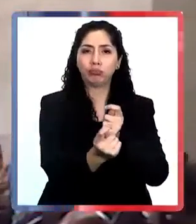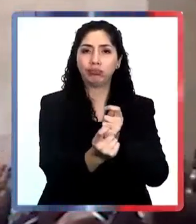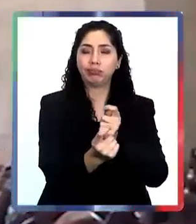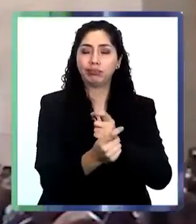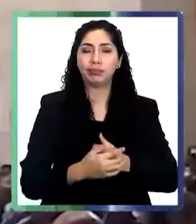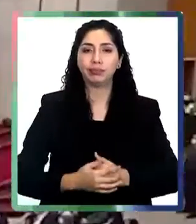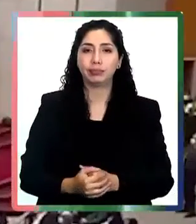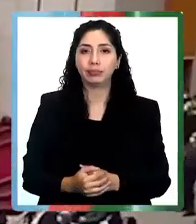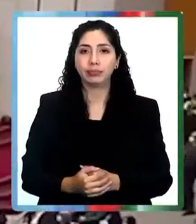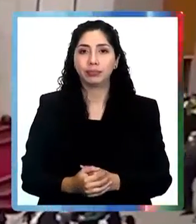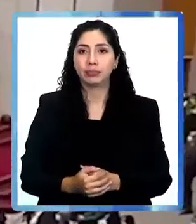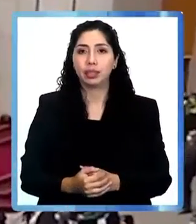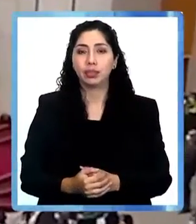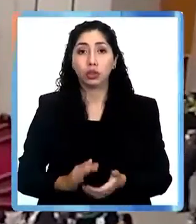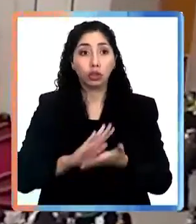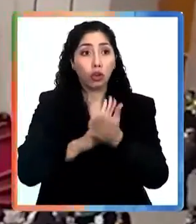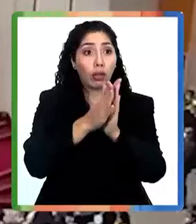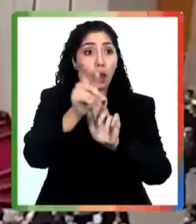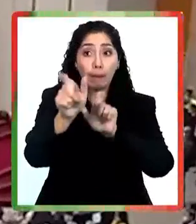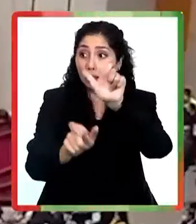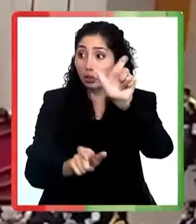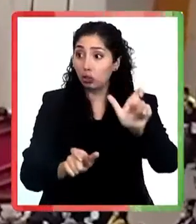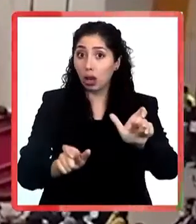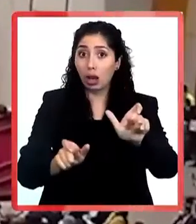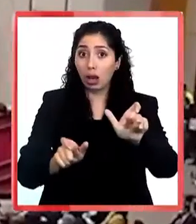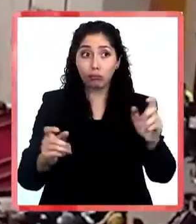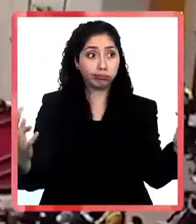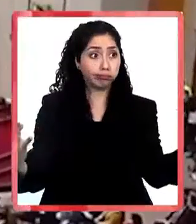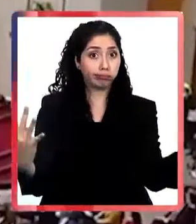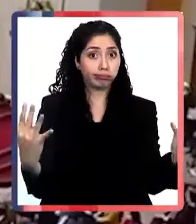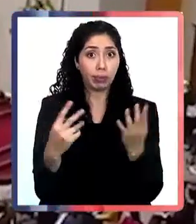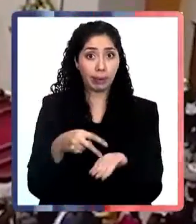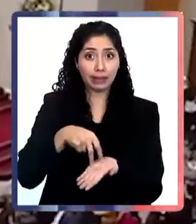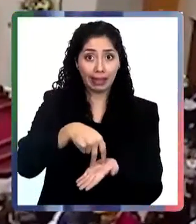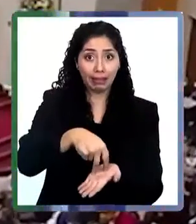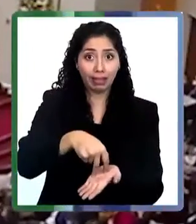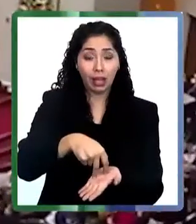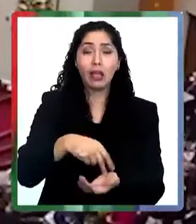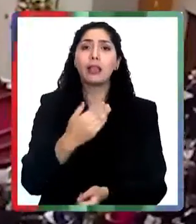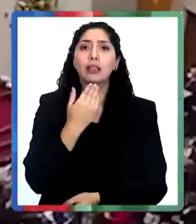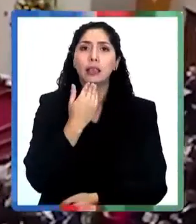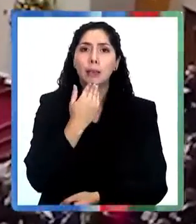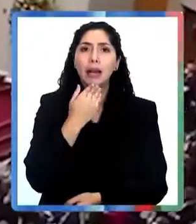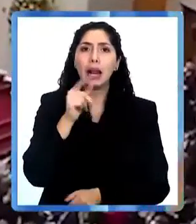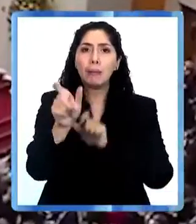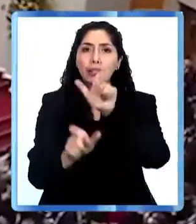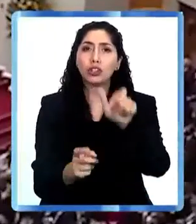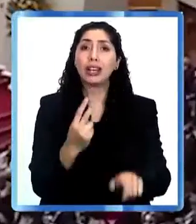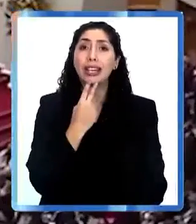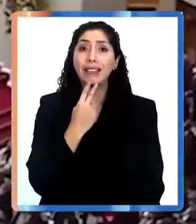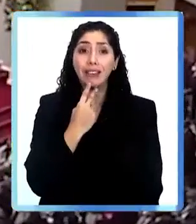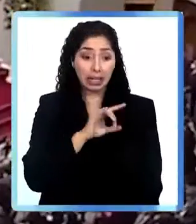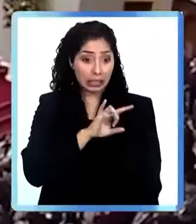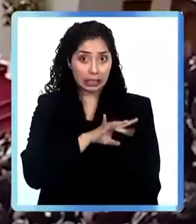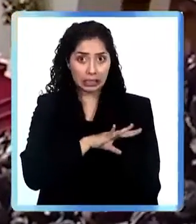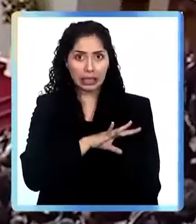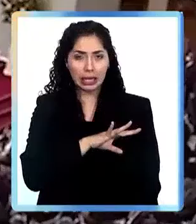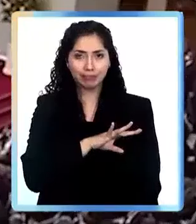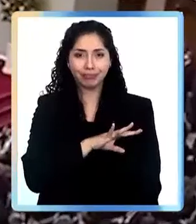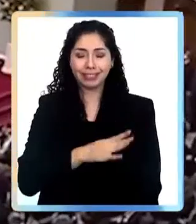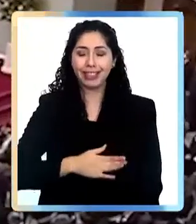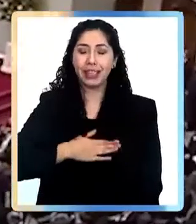hemos embarcado todas las aquí presentes todos los que habitamos esta patria de la cual estamos tan